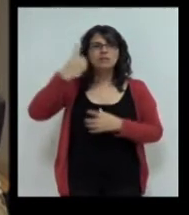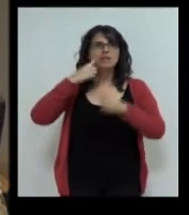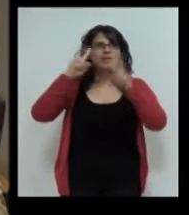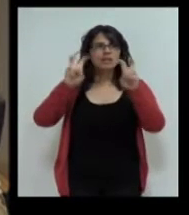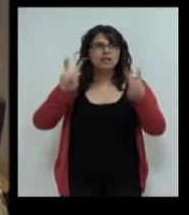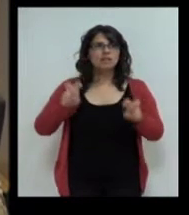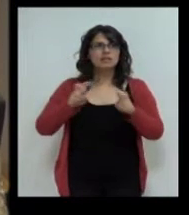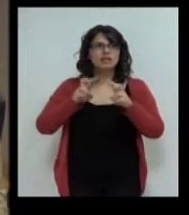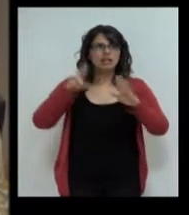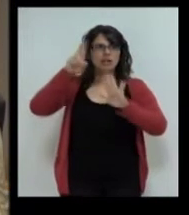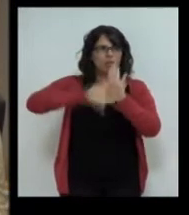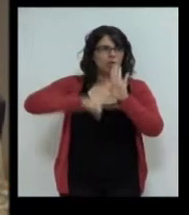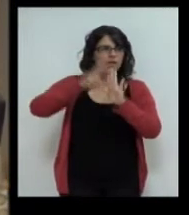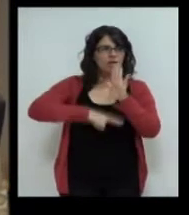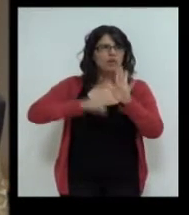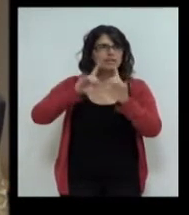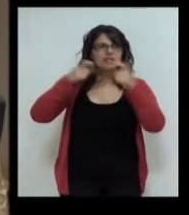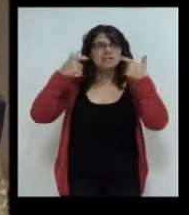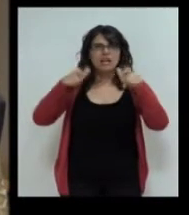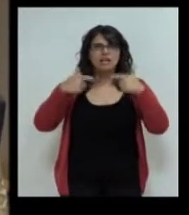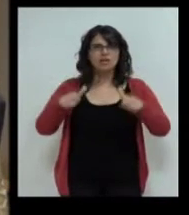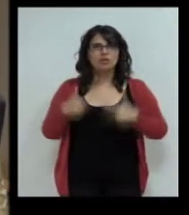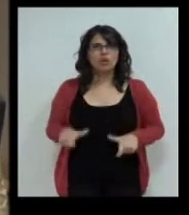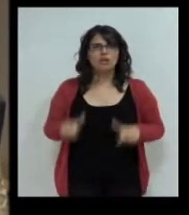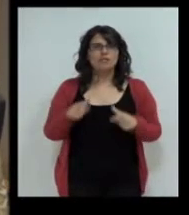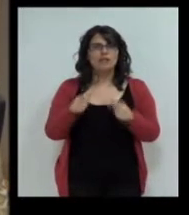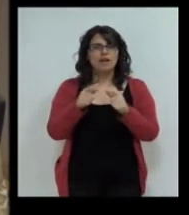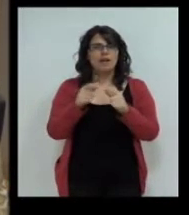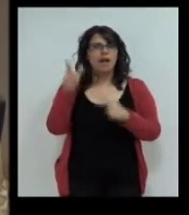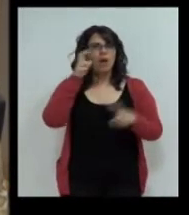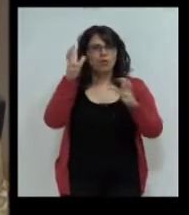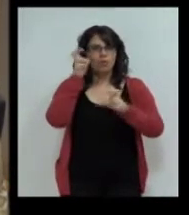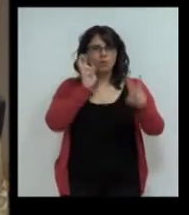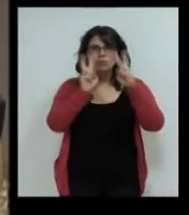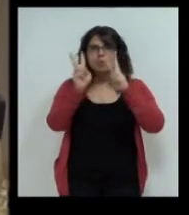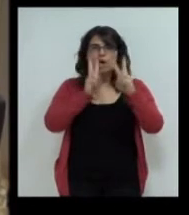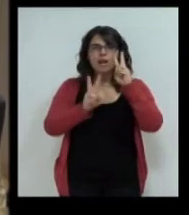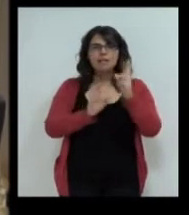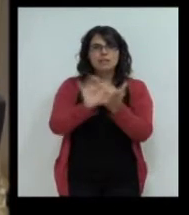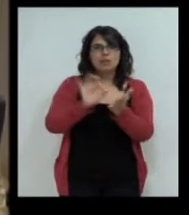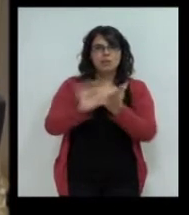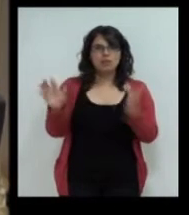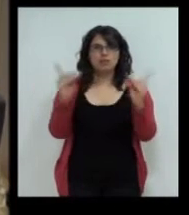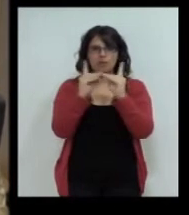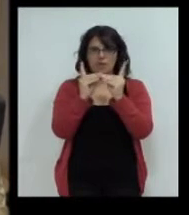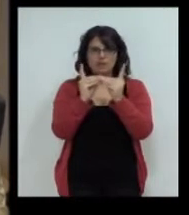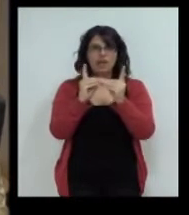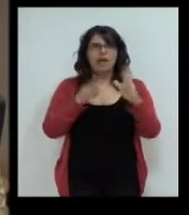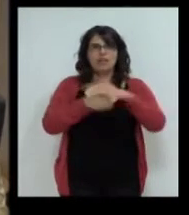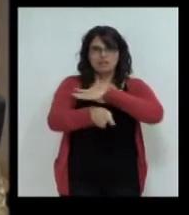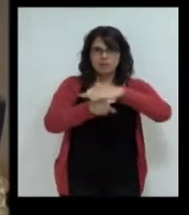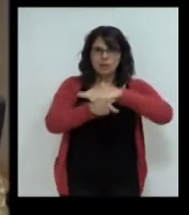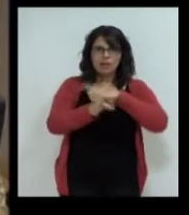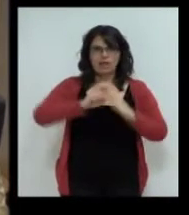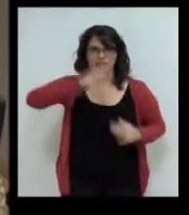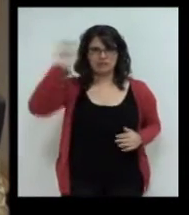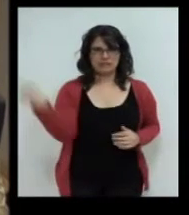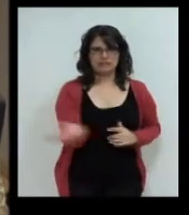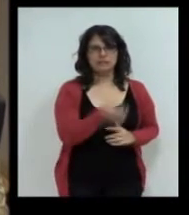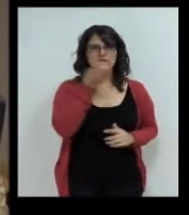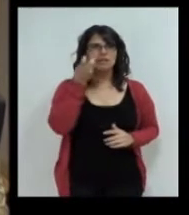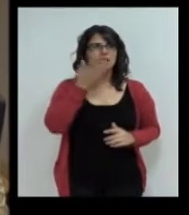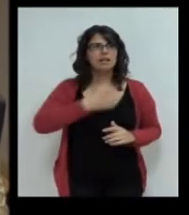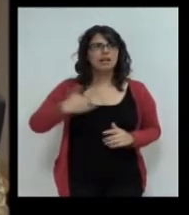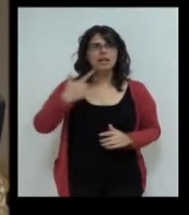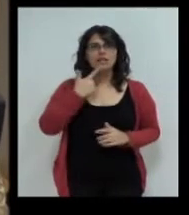con regulaciones de los sectores de medio audiovisuales, seguimiento de los servicios, CDT, accesibilidad, en fin, en un ámbito que nos